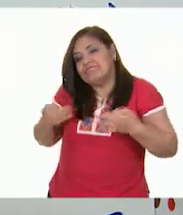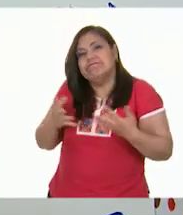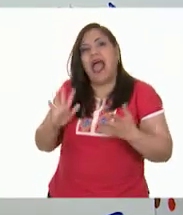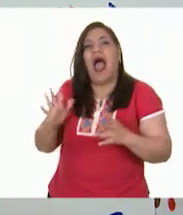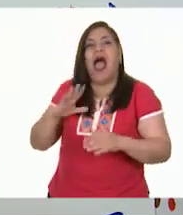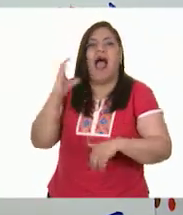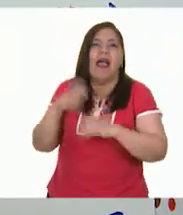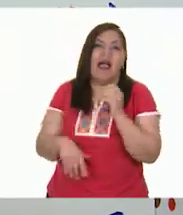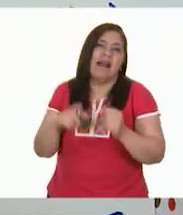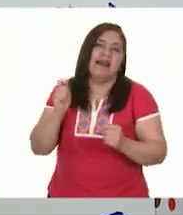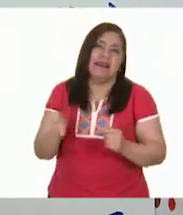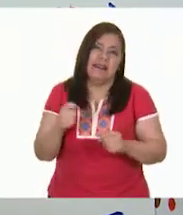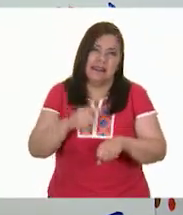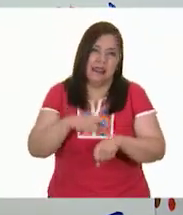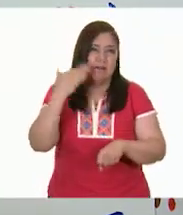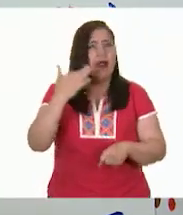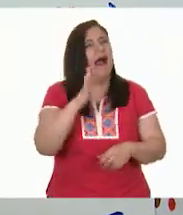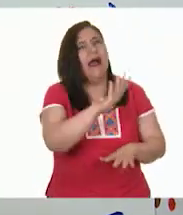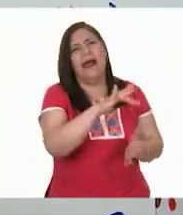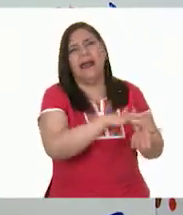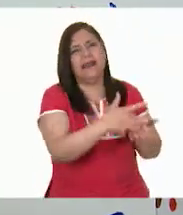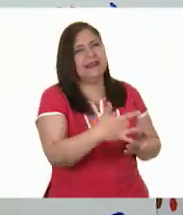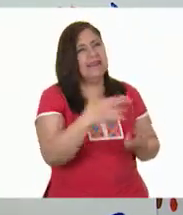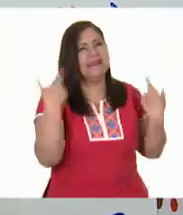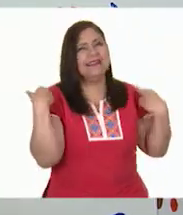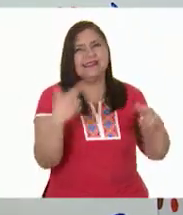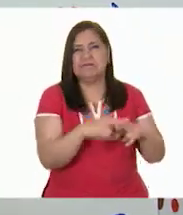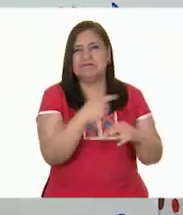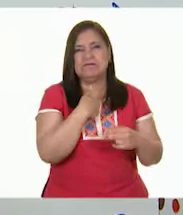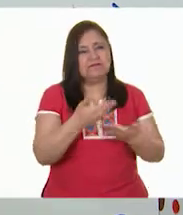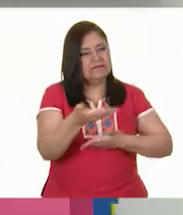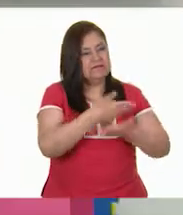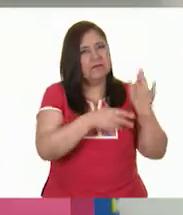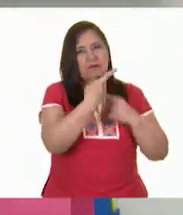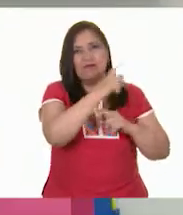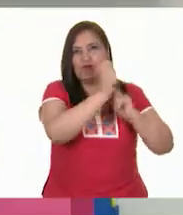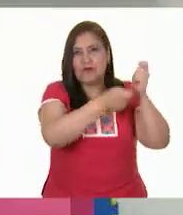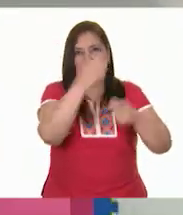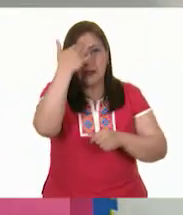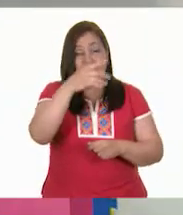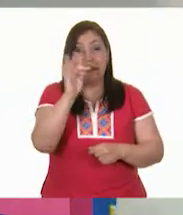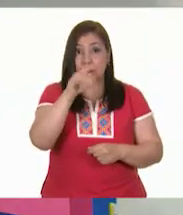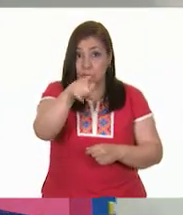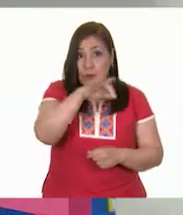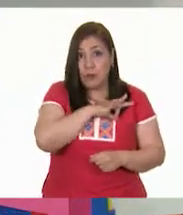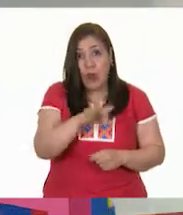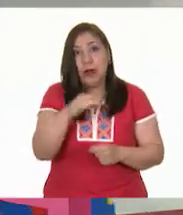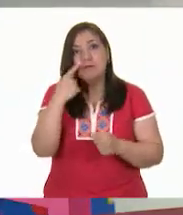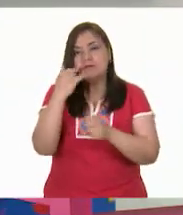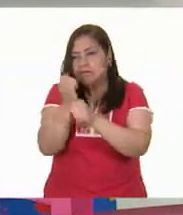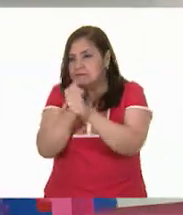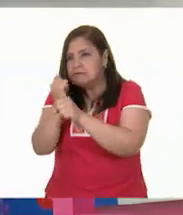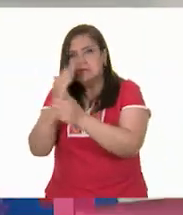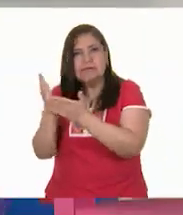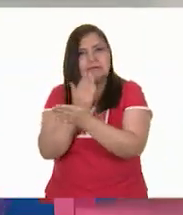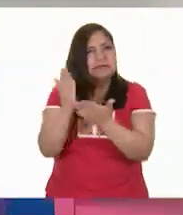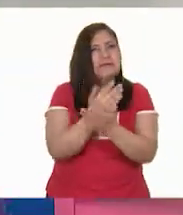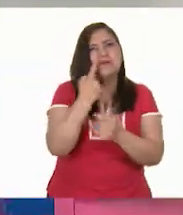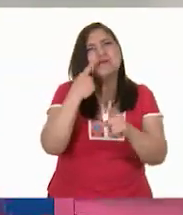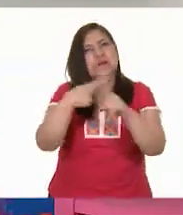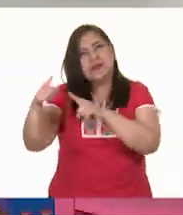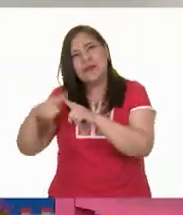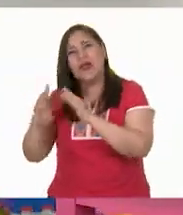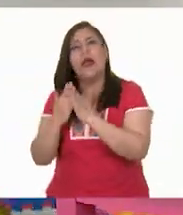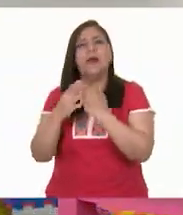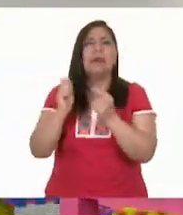Ezequiel, muchas gracias por venir a compartir con nosotros su conocimiento. Gracias a ustedes. Si te es posible, consulta otros libros y